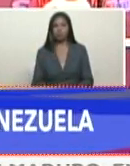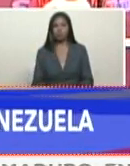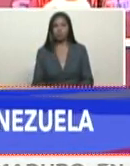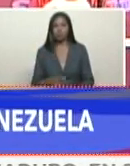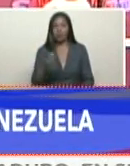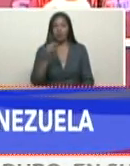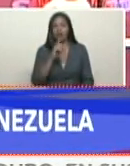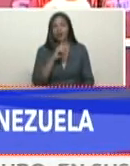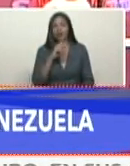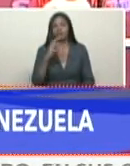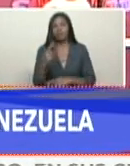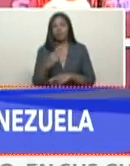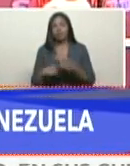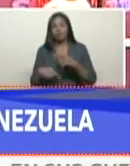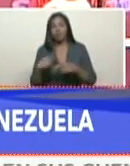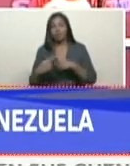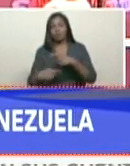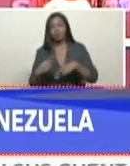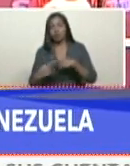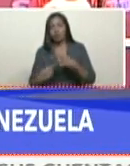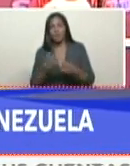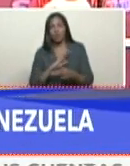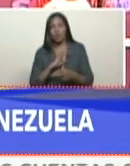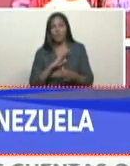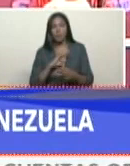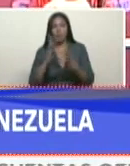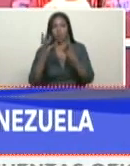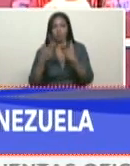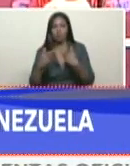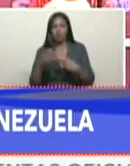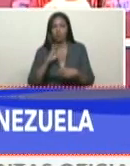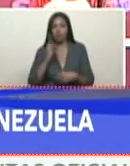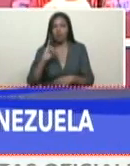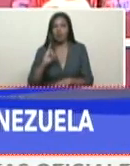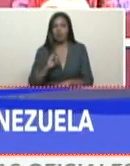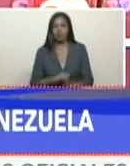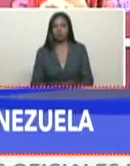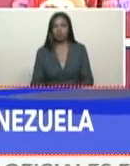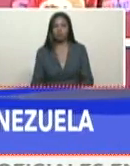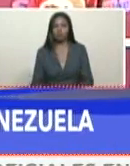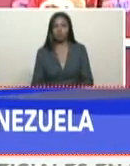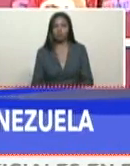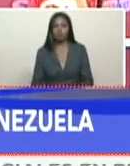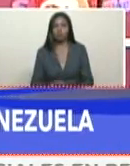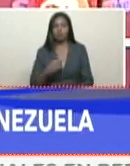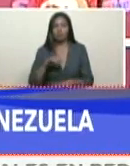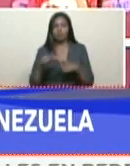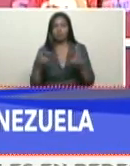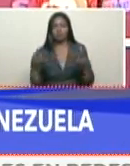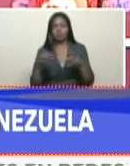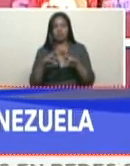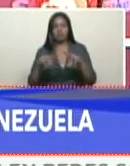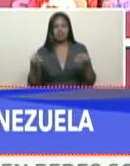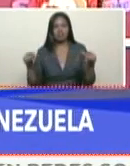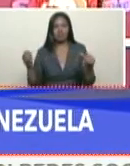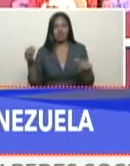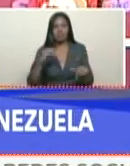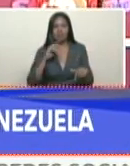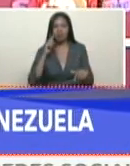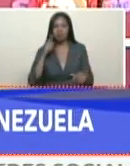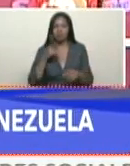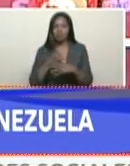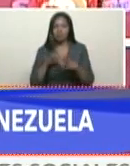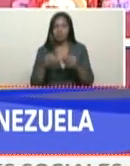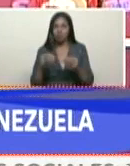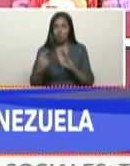revolución económica de la gran industria, la revolución económica de las grandes extensiones de terreno, apostando en